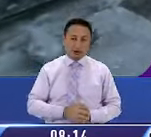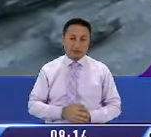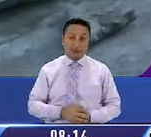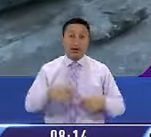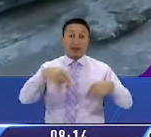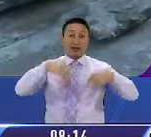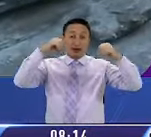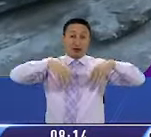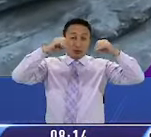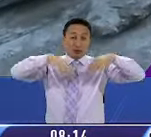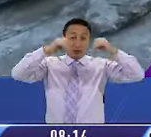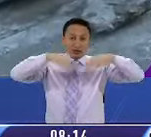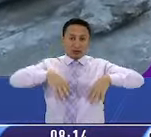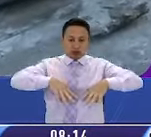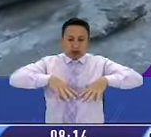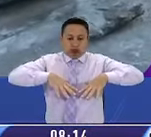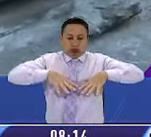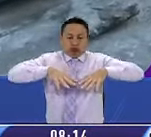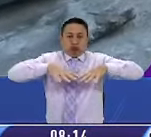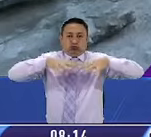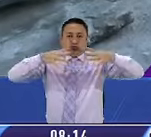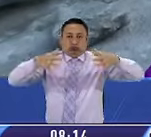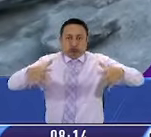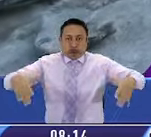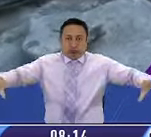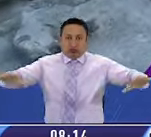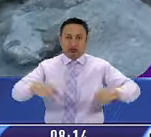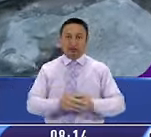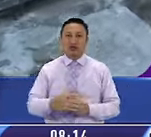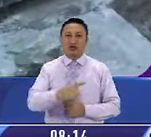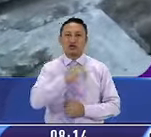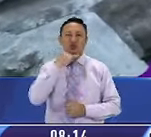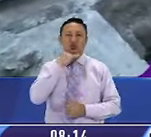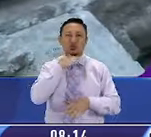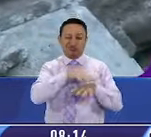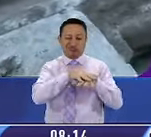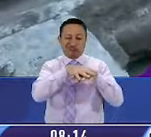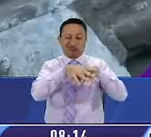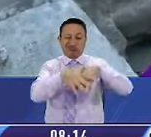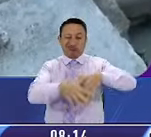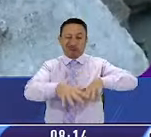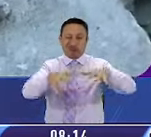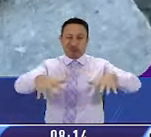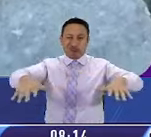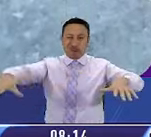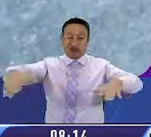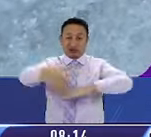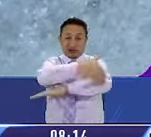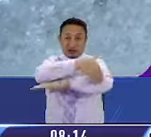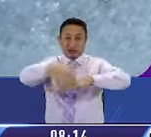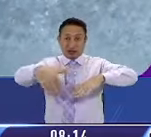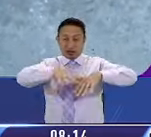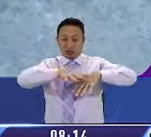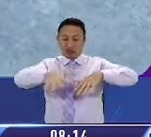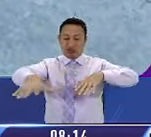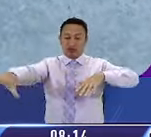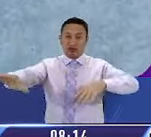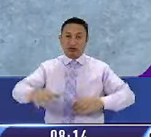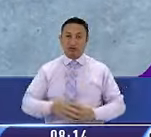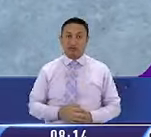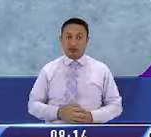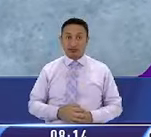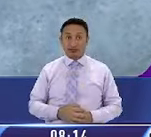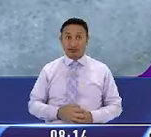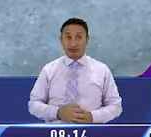llueve, todo esto se rebosa y todos los desechos, estos desperdicios de las viviendas se riegan por toda la calle. Y